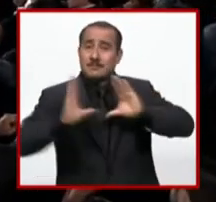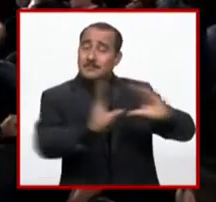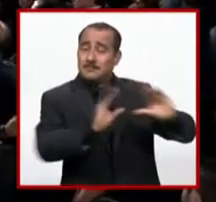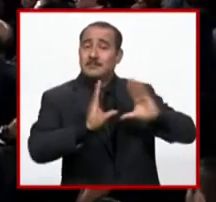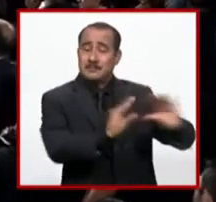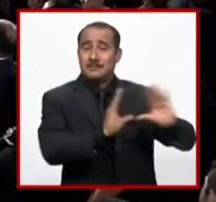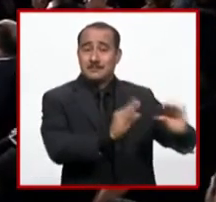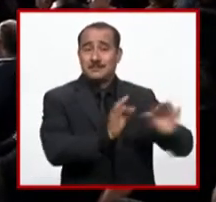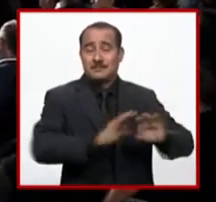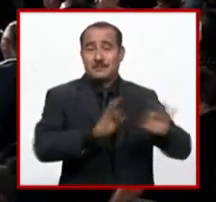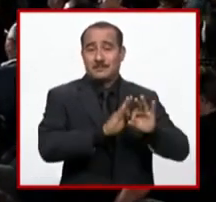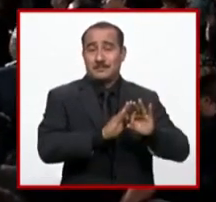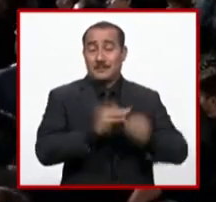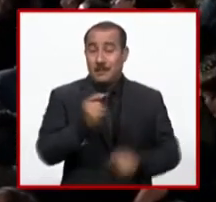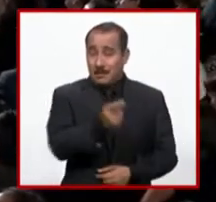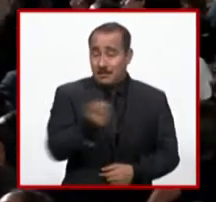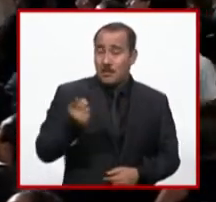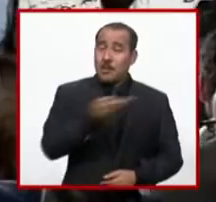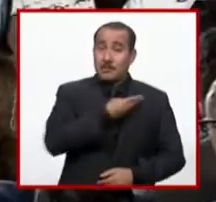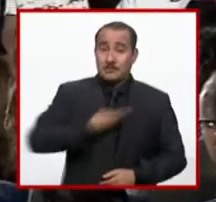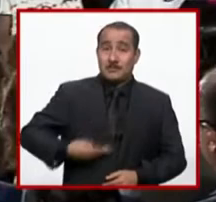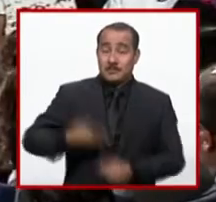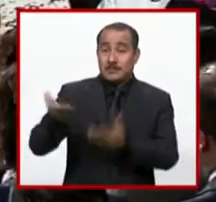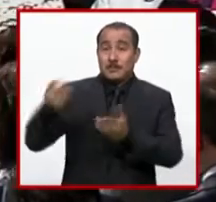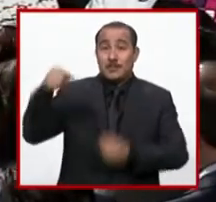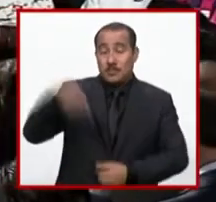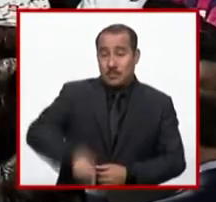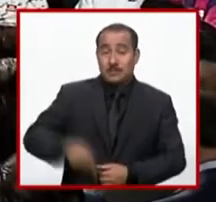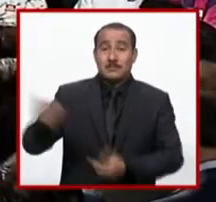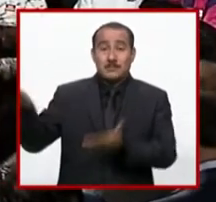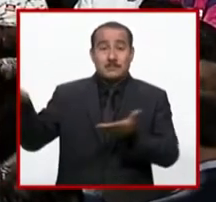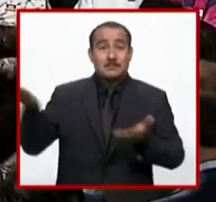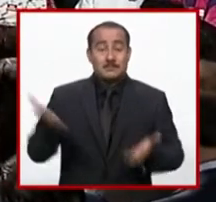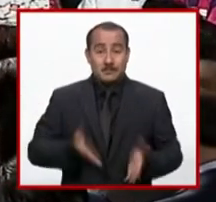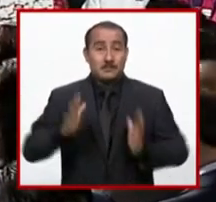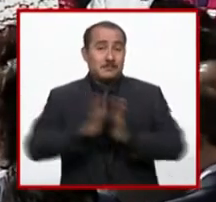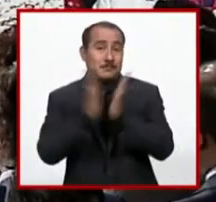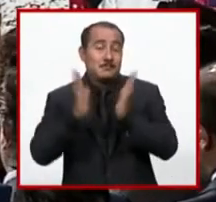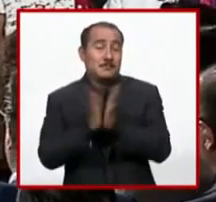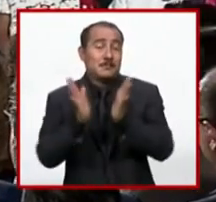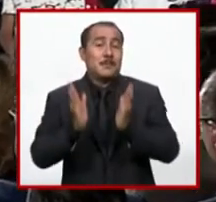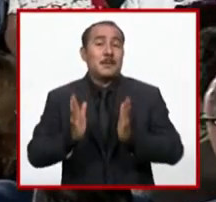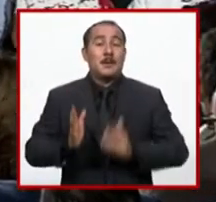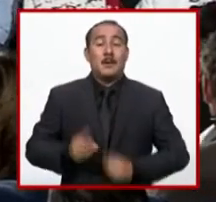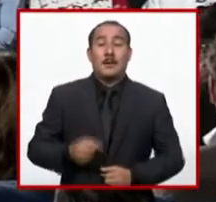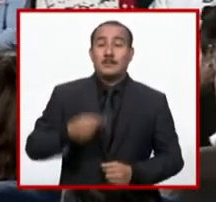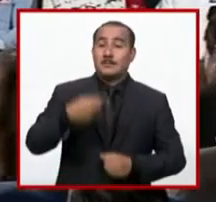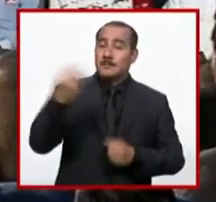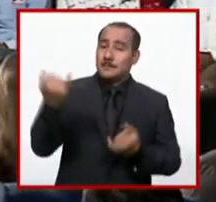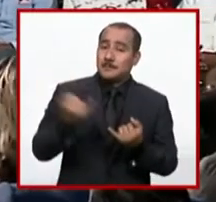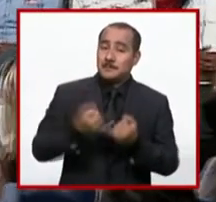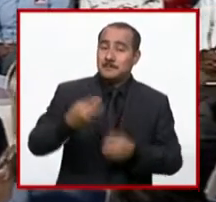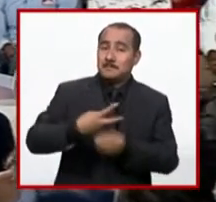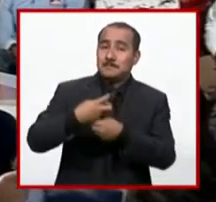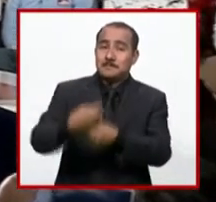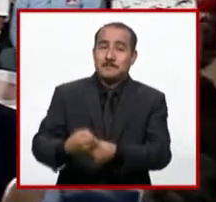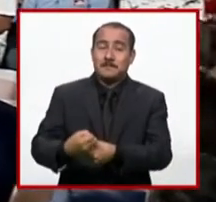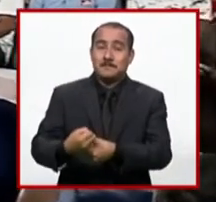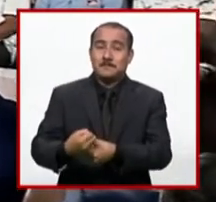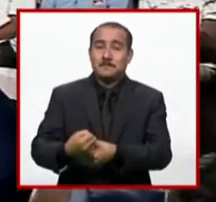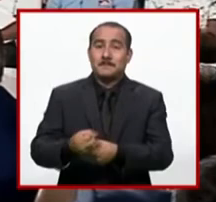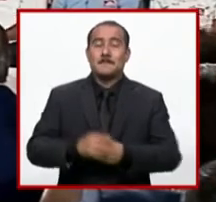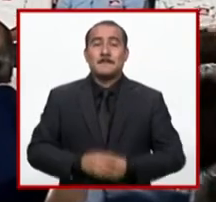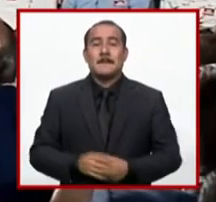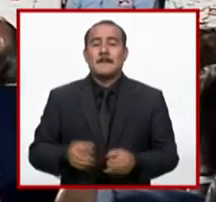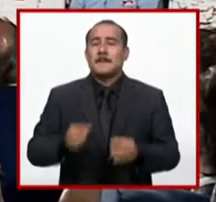agradezco también a los presidentes municipales que hoy participan y por eso nos invitaron, porque hemos sido capaces